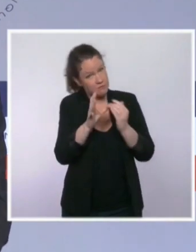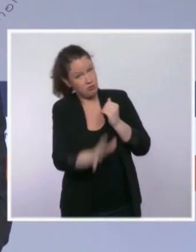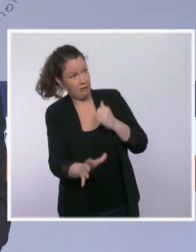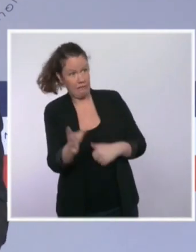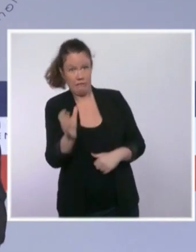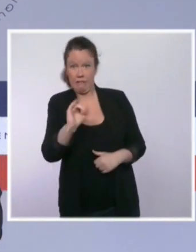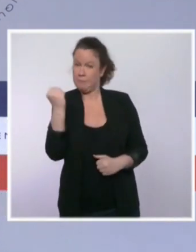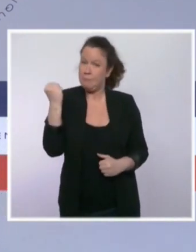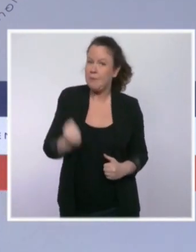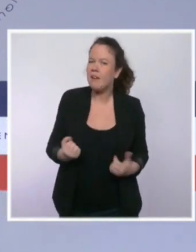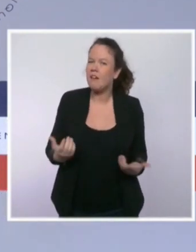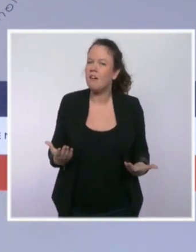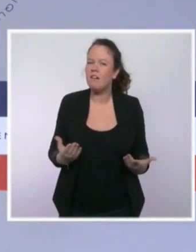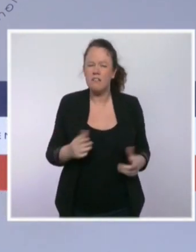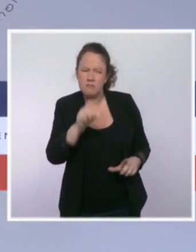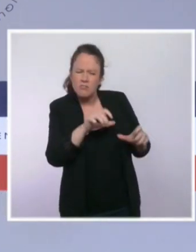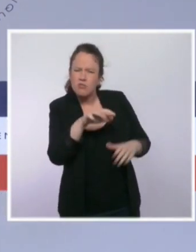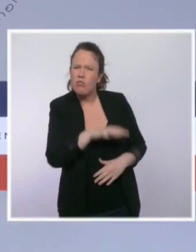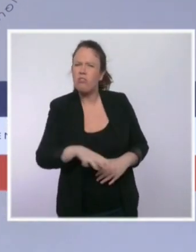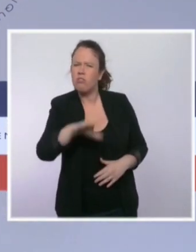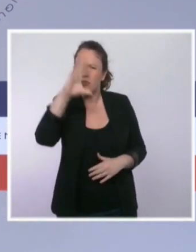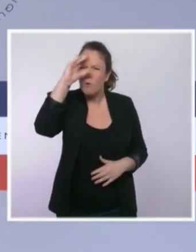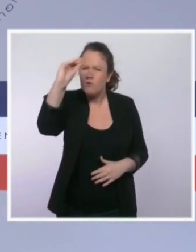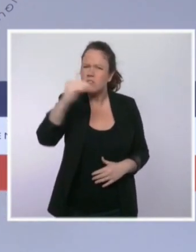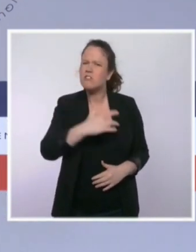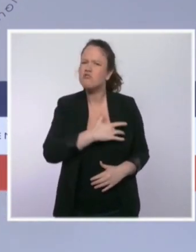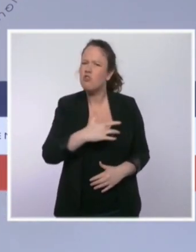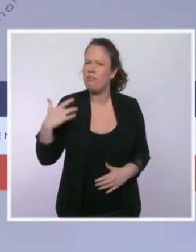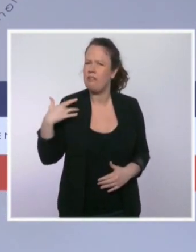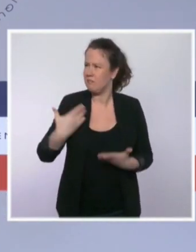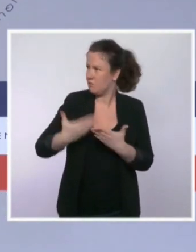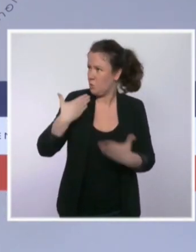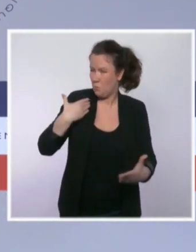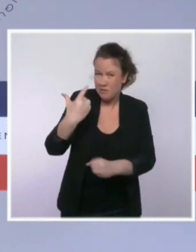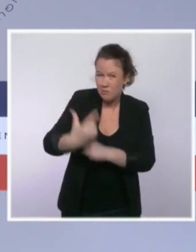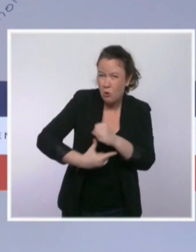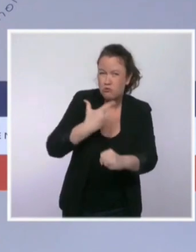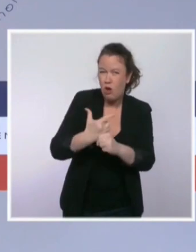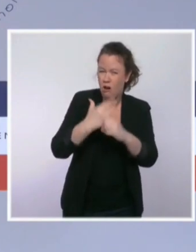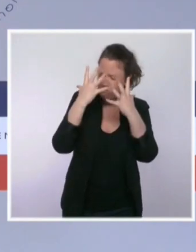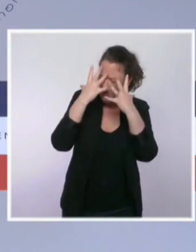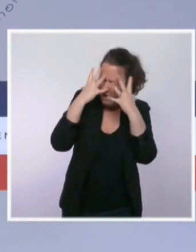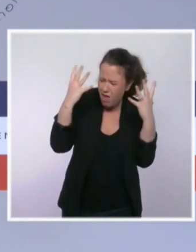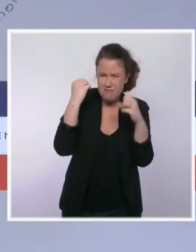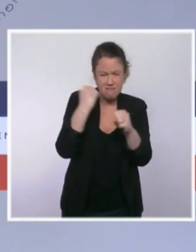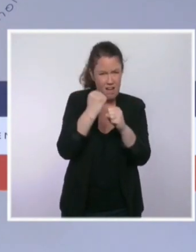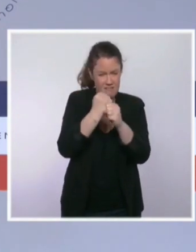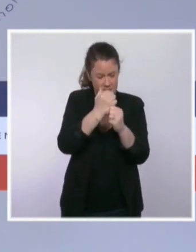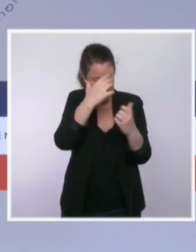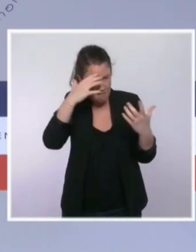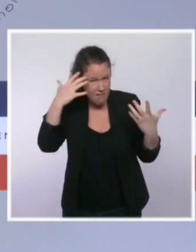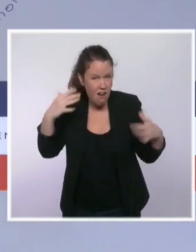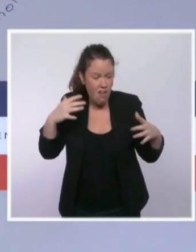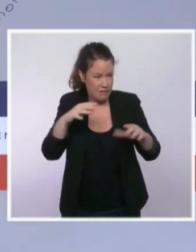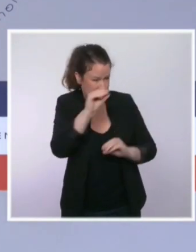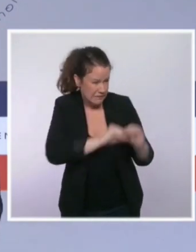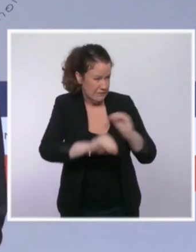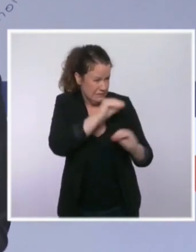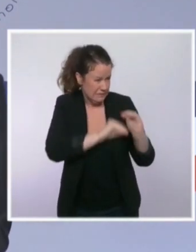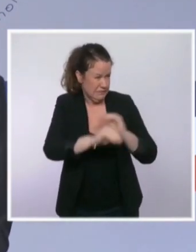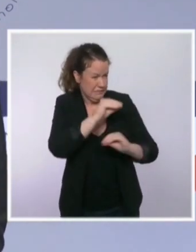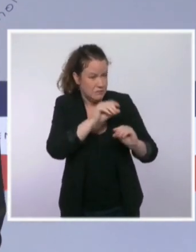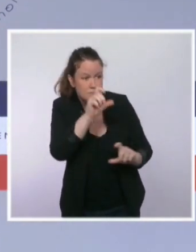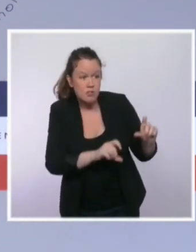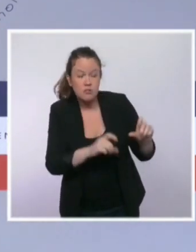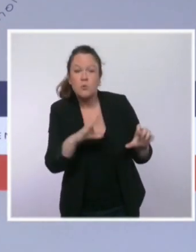movilizados en los servicios de reanimación para salvar a pacientes que hoy son básicamente los que no están vacunados son quienes se oponen